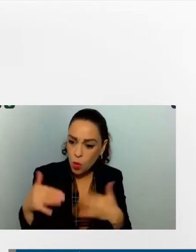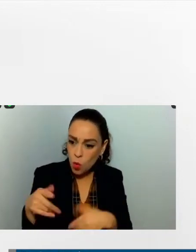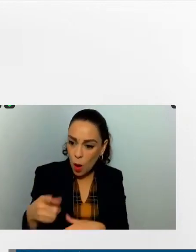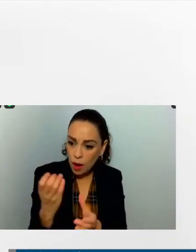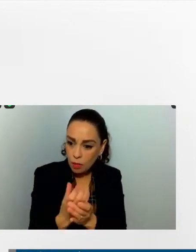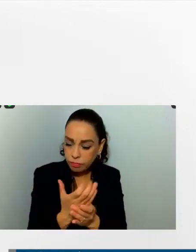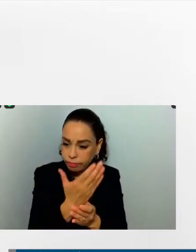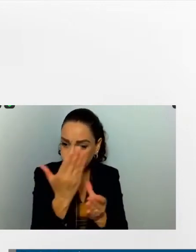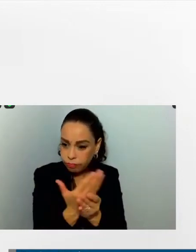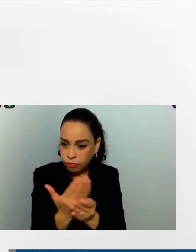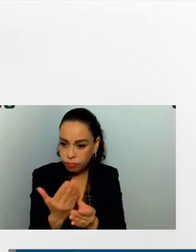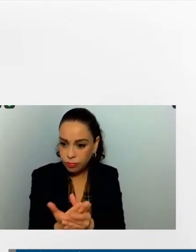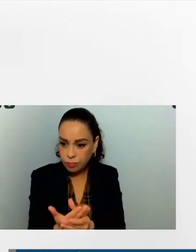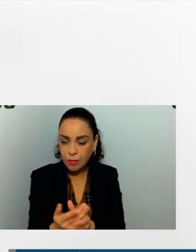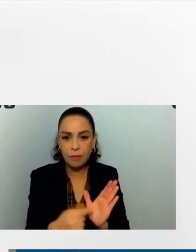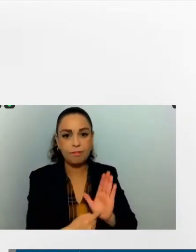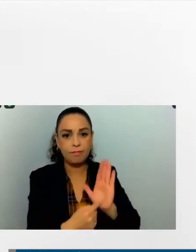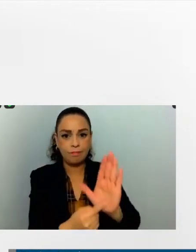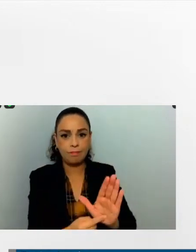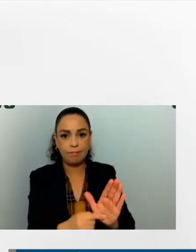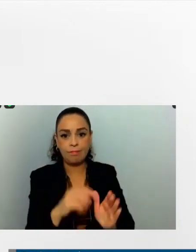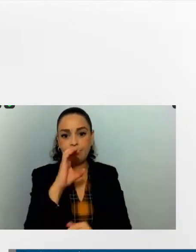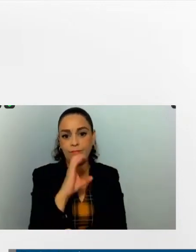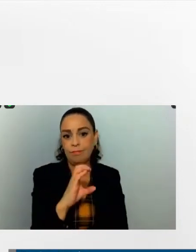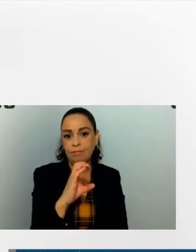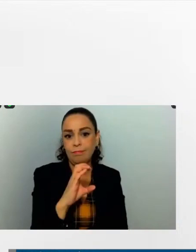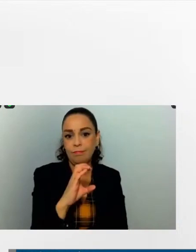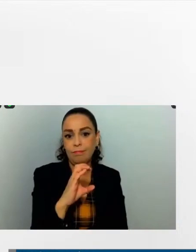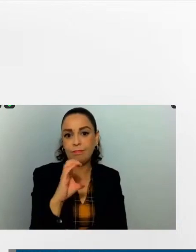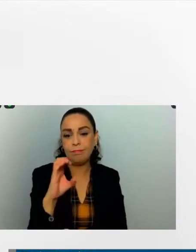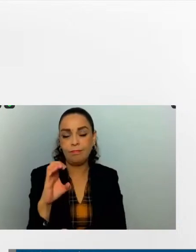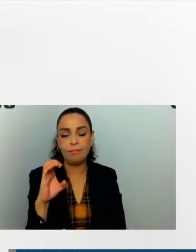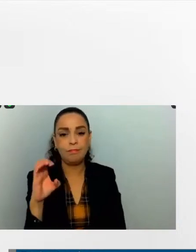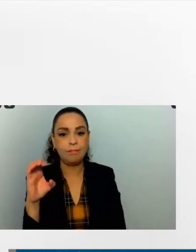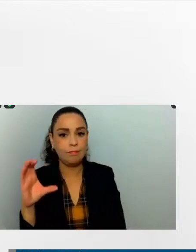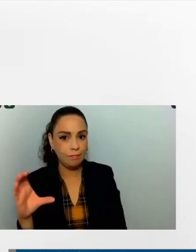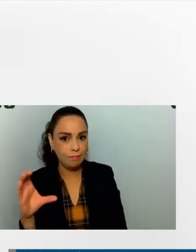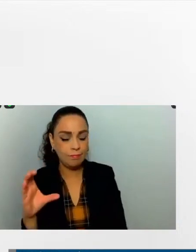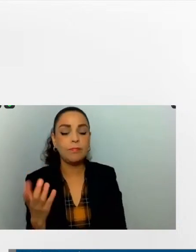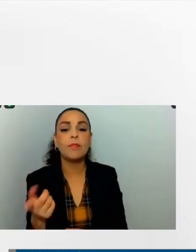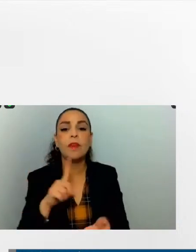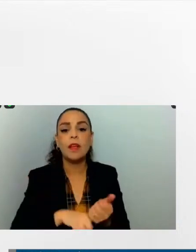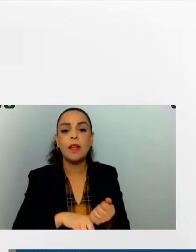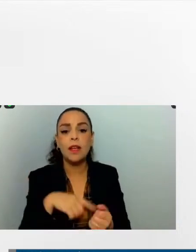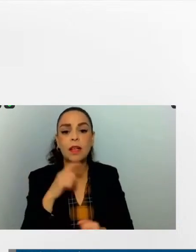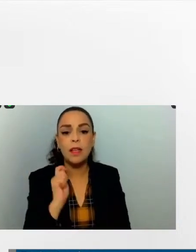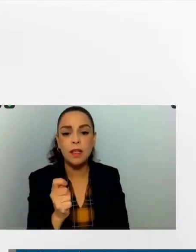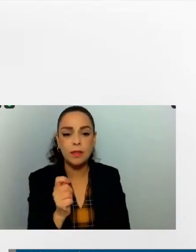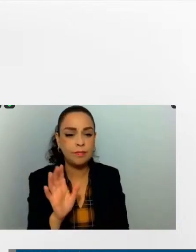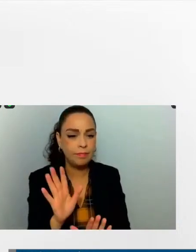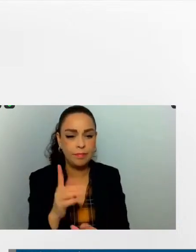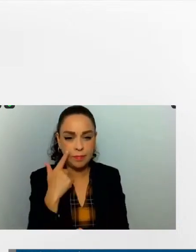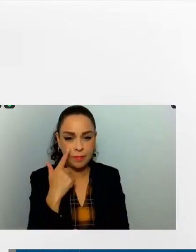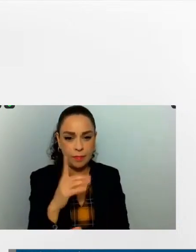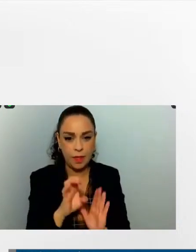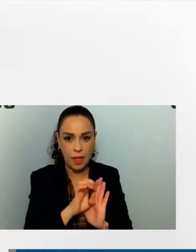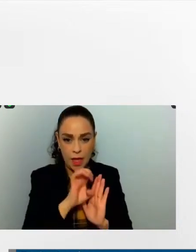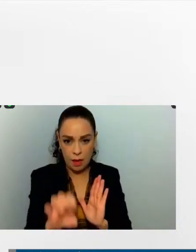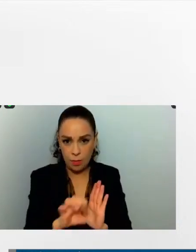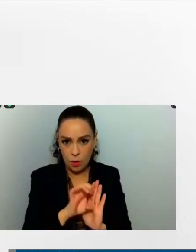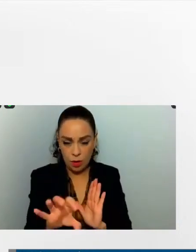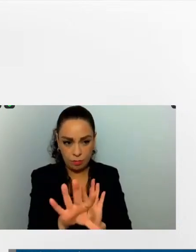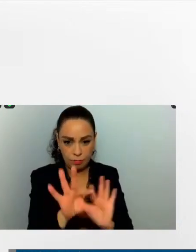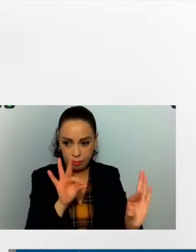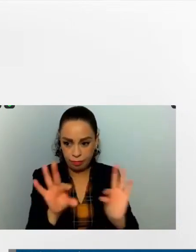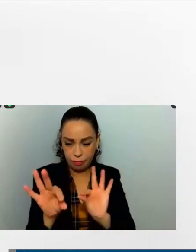presentado el Centro de Estudios es la manera en la que desarrolla. Este cuaderno en particular, digo, para dar algunos ejemplos en